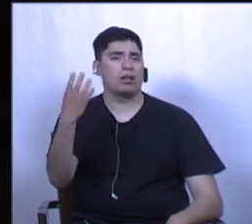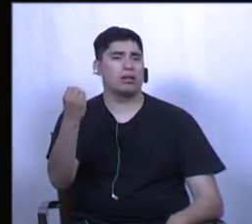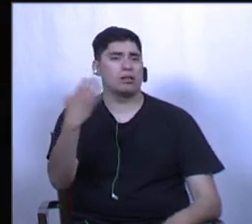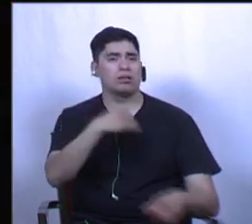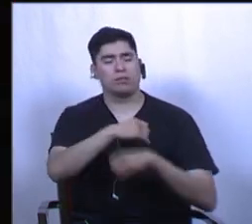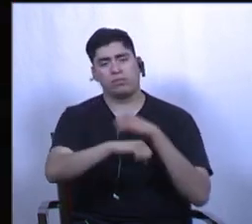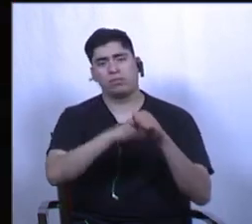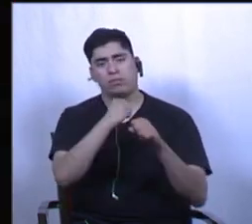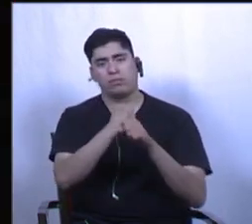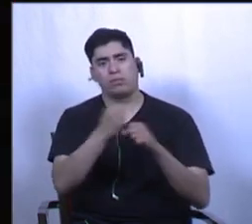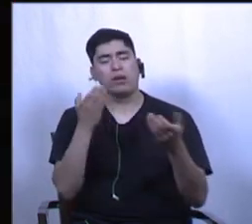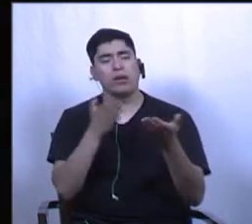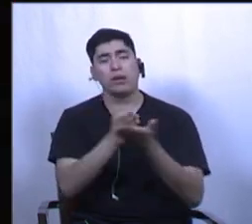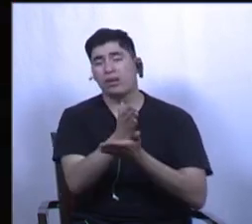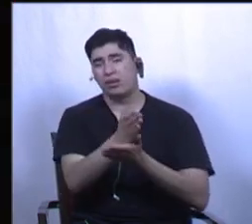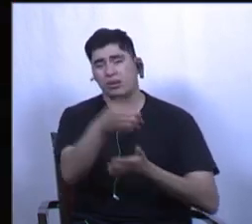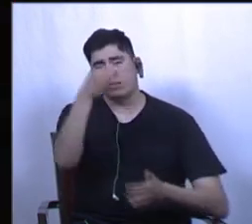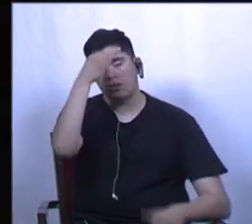enfermedad,